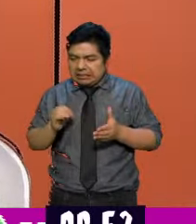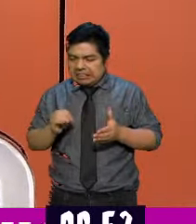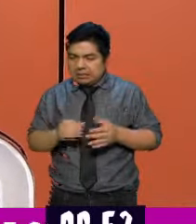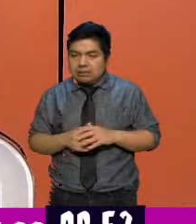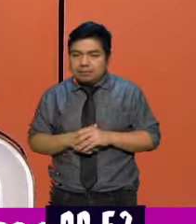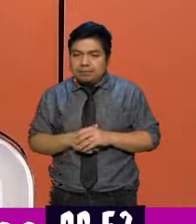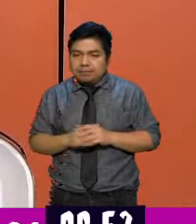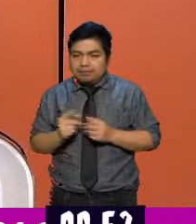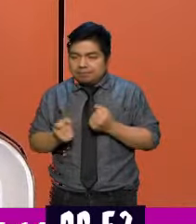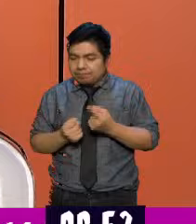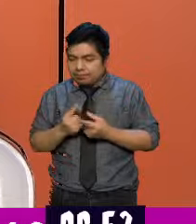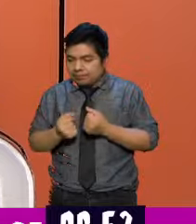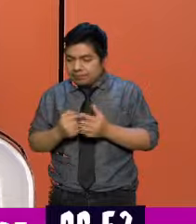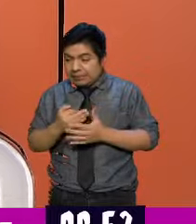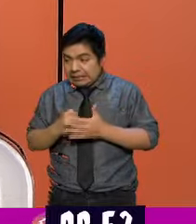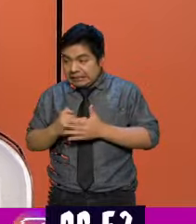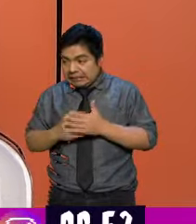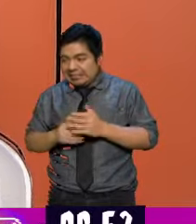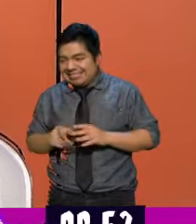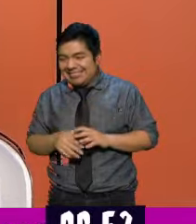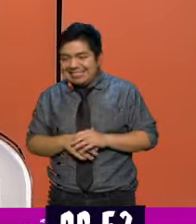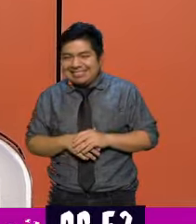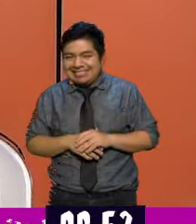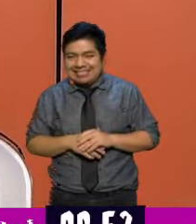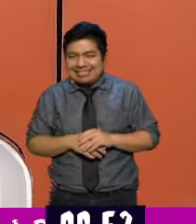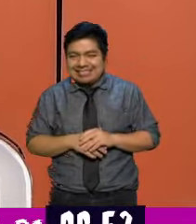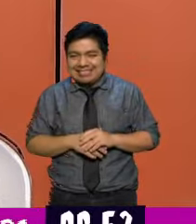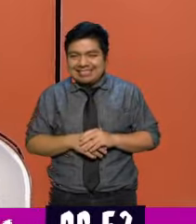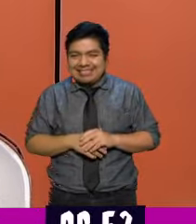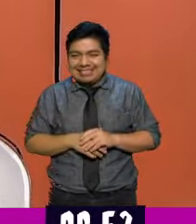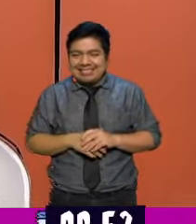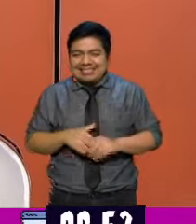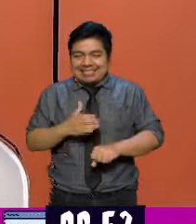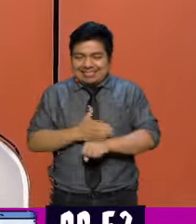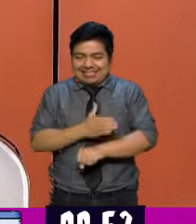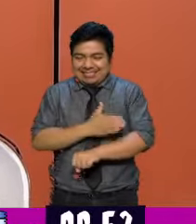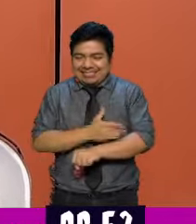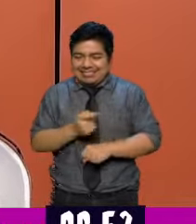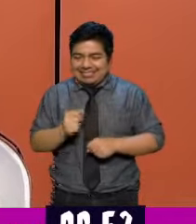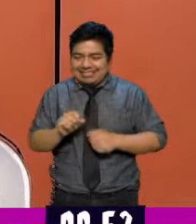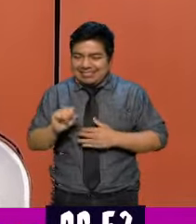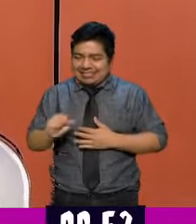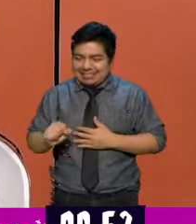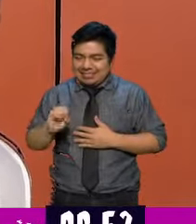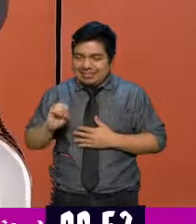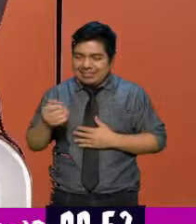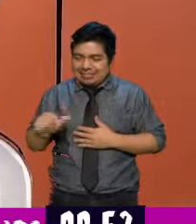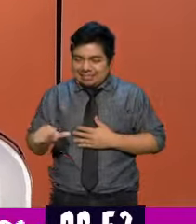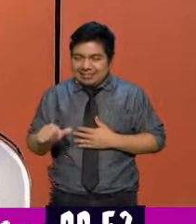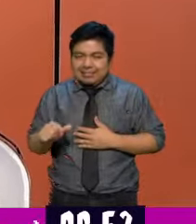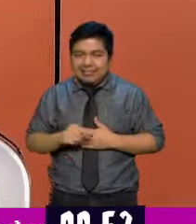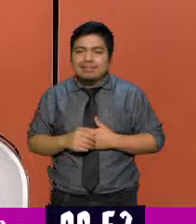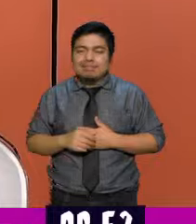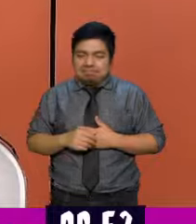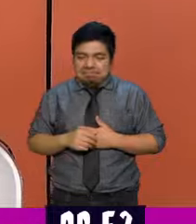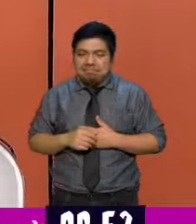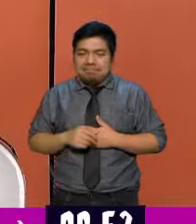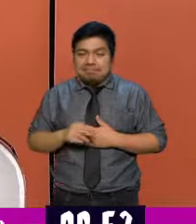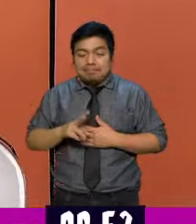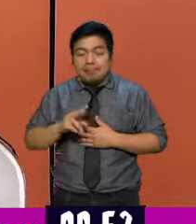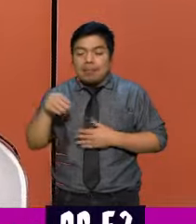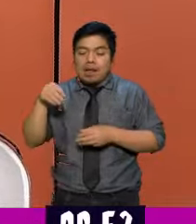dio tiempo de hacerlas también. ¡Ah! Y vamos a acompañar con un poquito de salsa de soya. Ok. Así que... Vamos